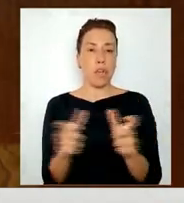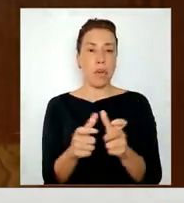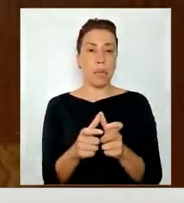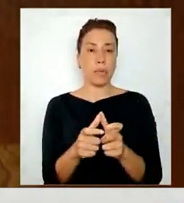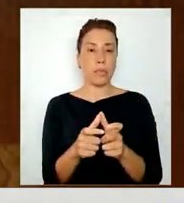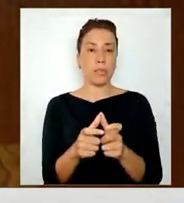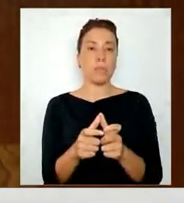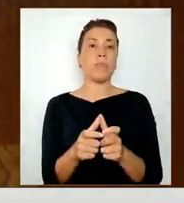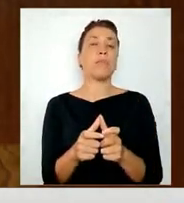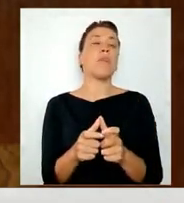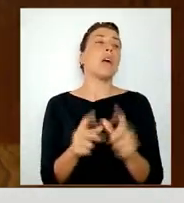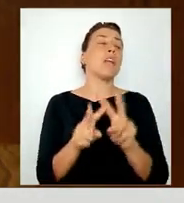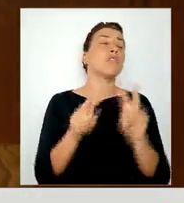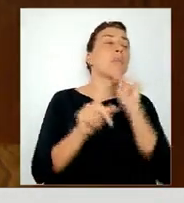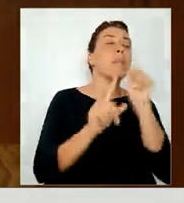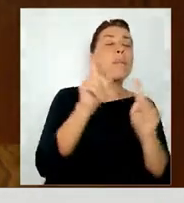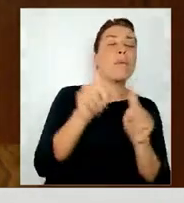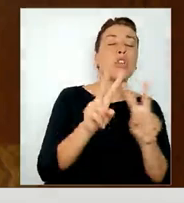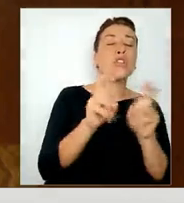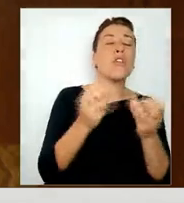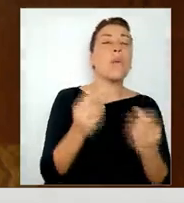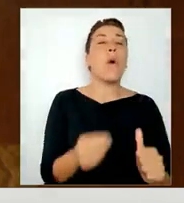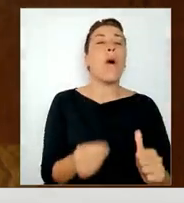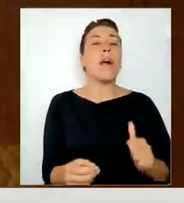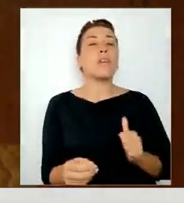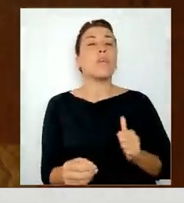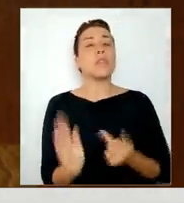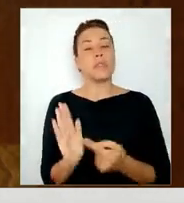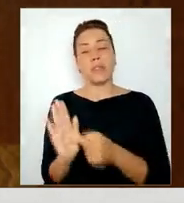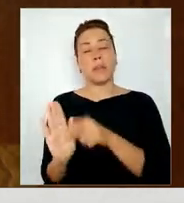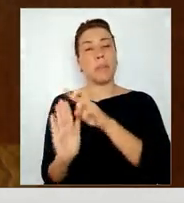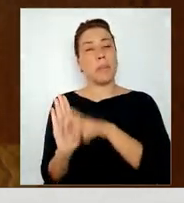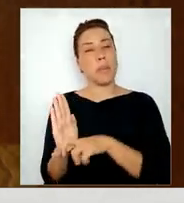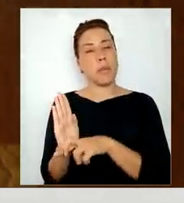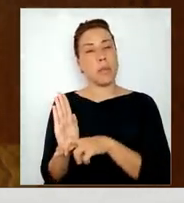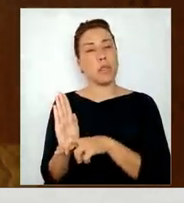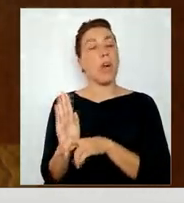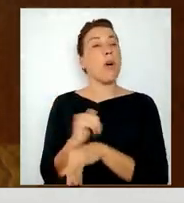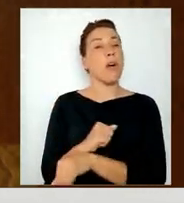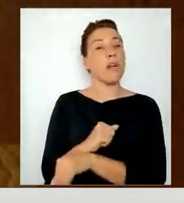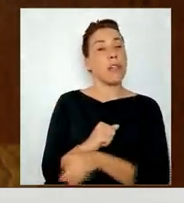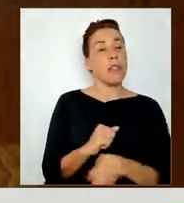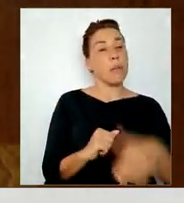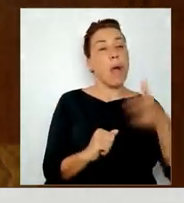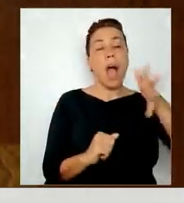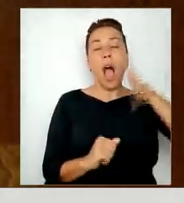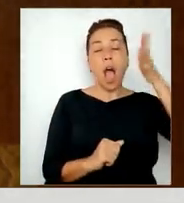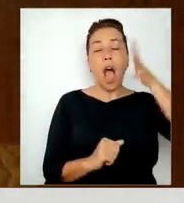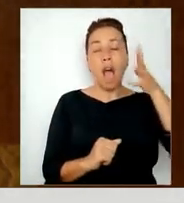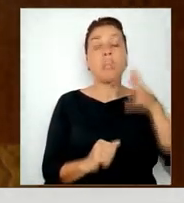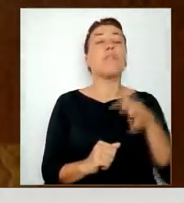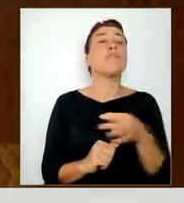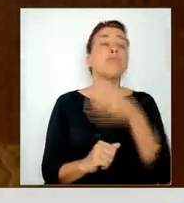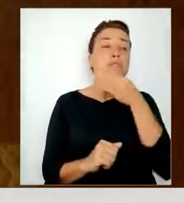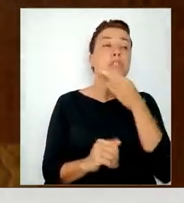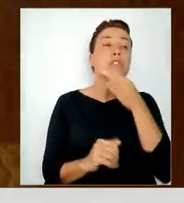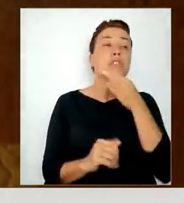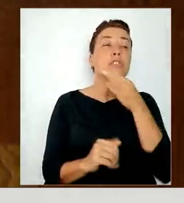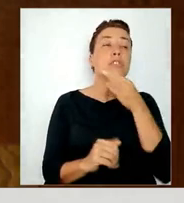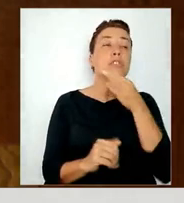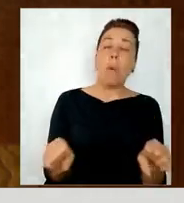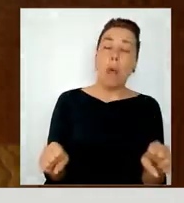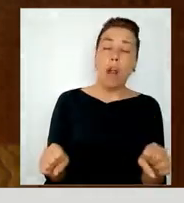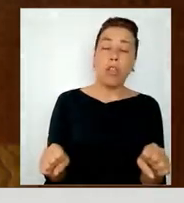sobre la aplicación práctica de proyecto luego de lo cual expusieron su total conformidad con el objetivo y la estrategia usada para